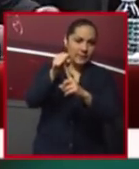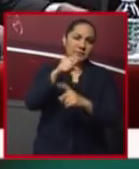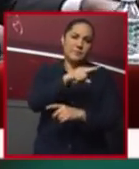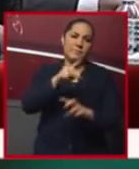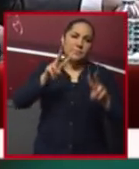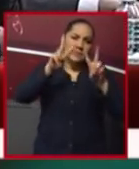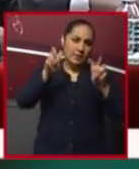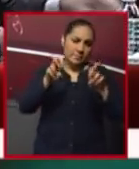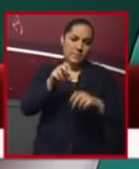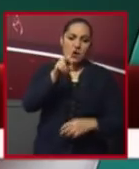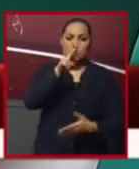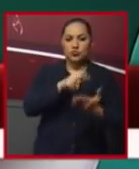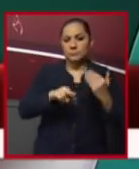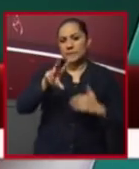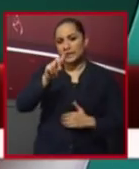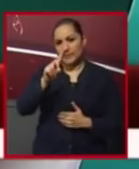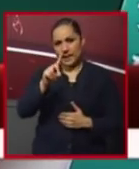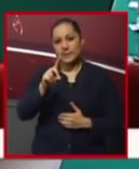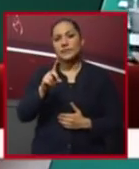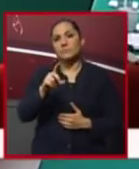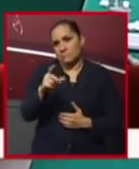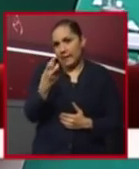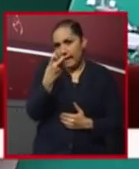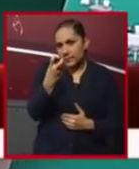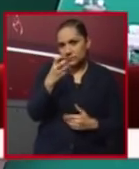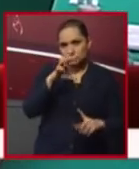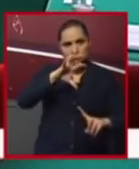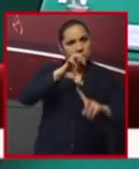impulsar el bienestar de la población.